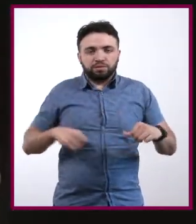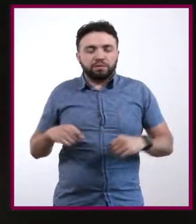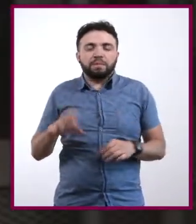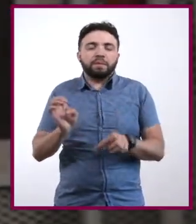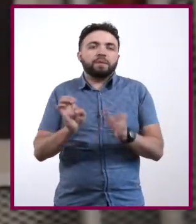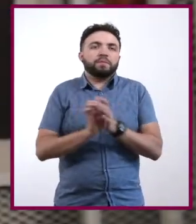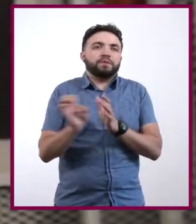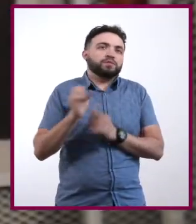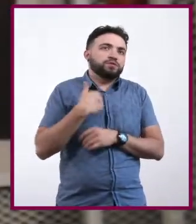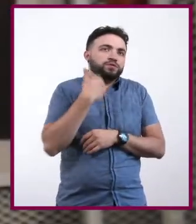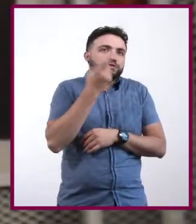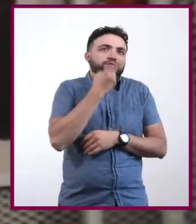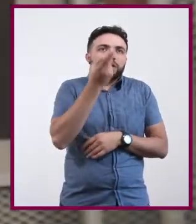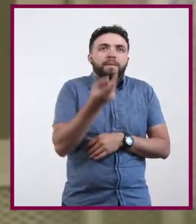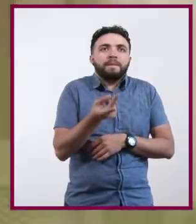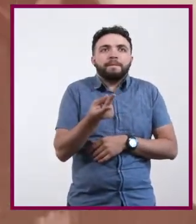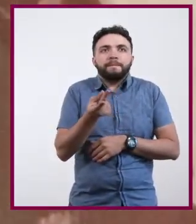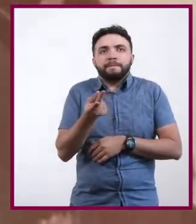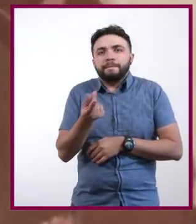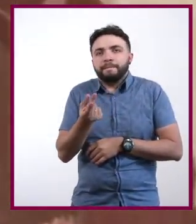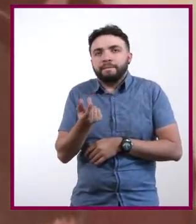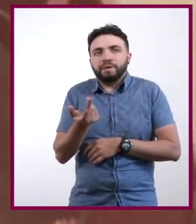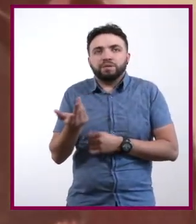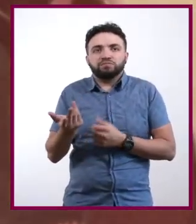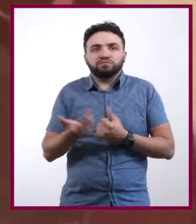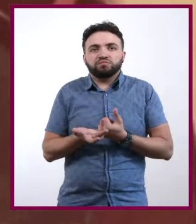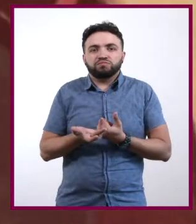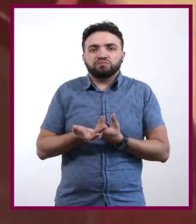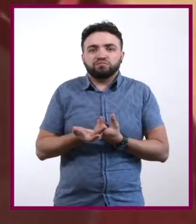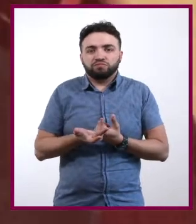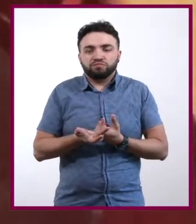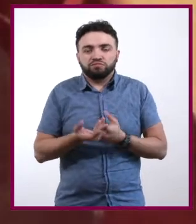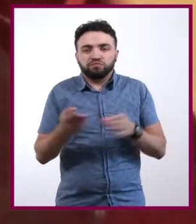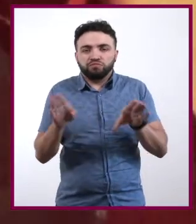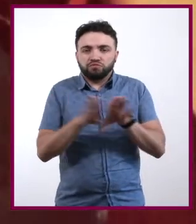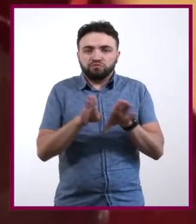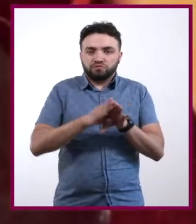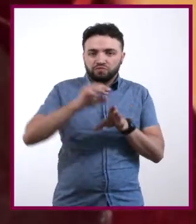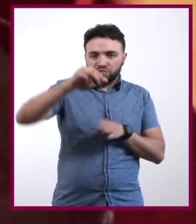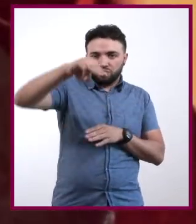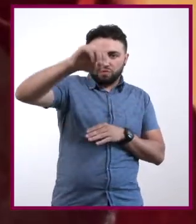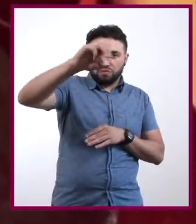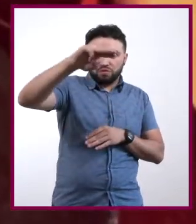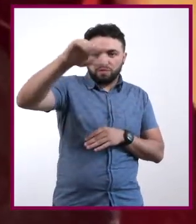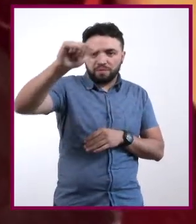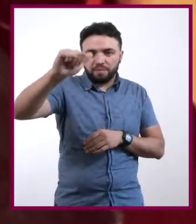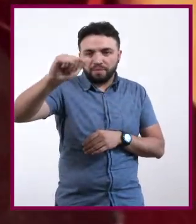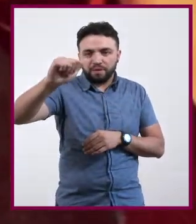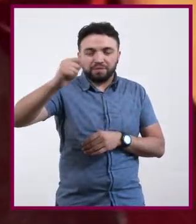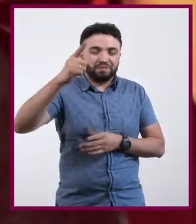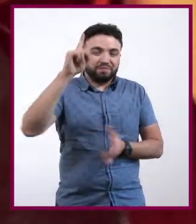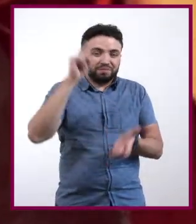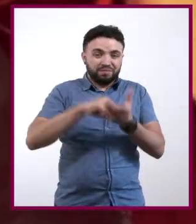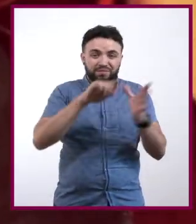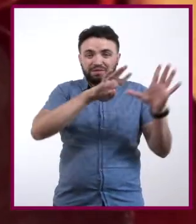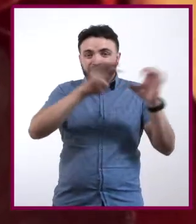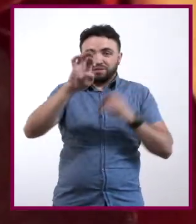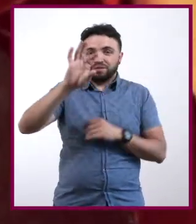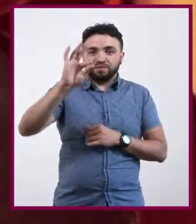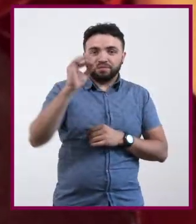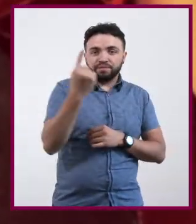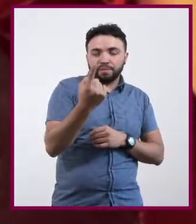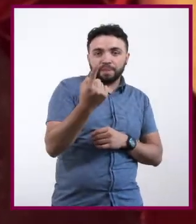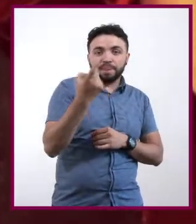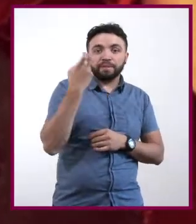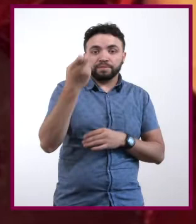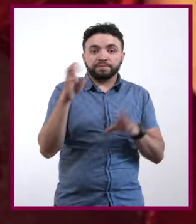puedo referir a los perros de la colección del MoMA, pintados en 1941, que